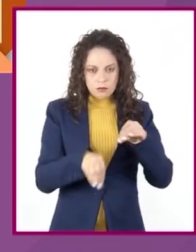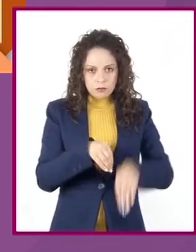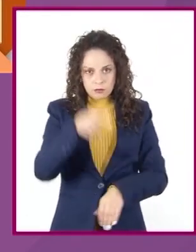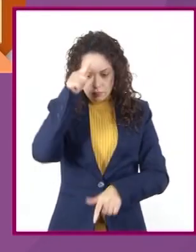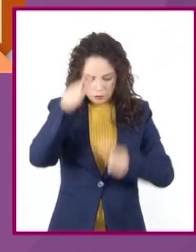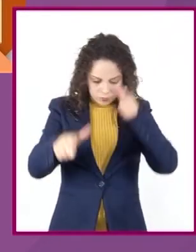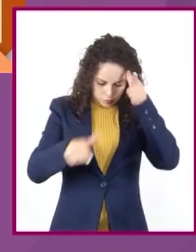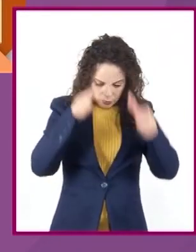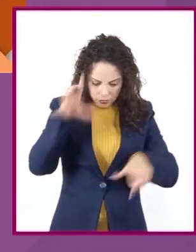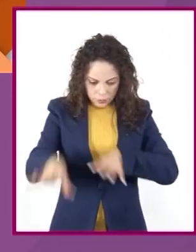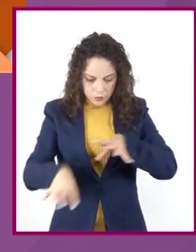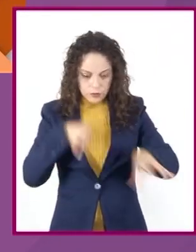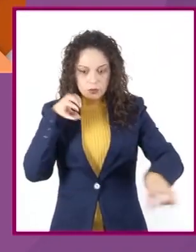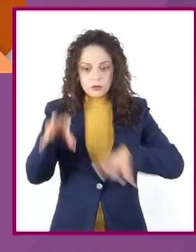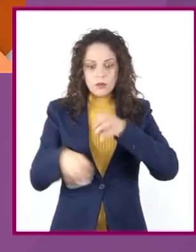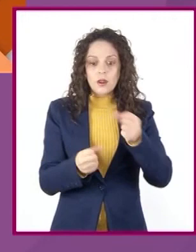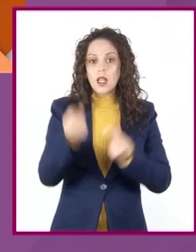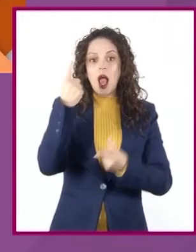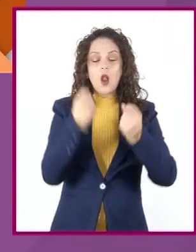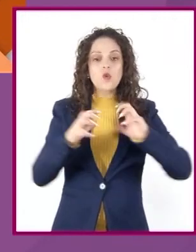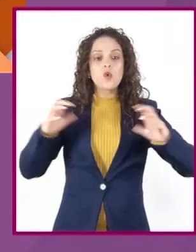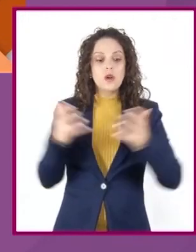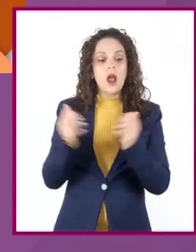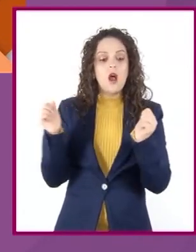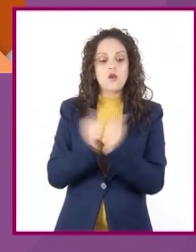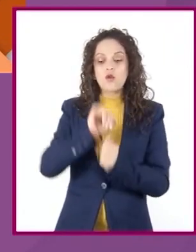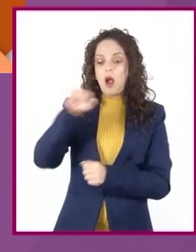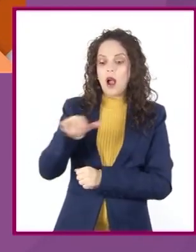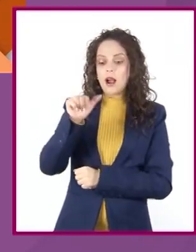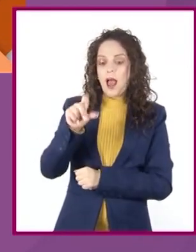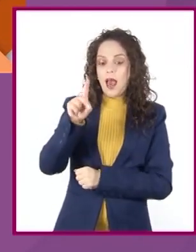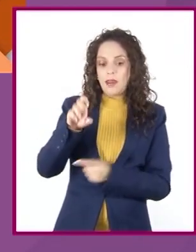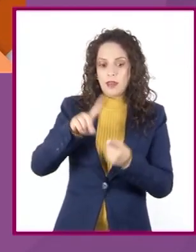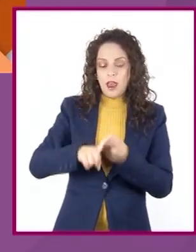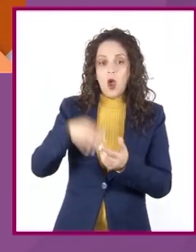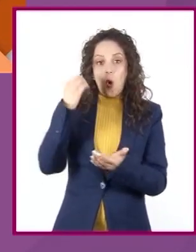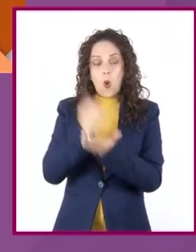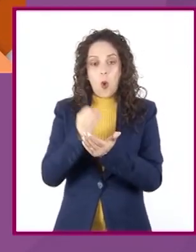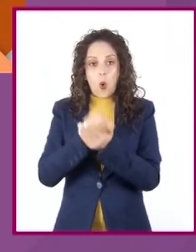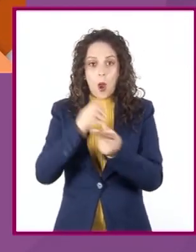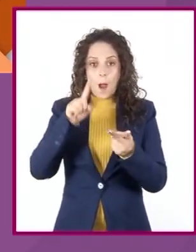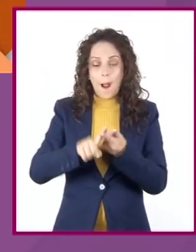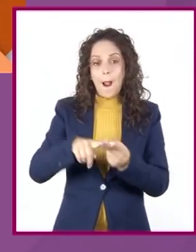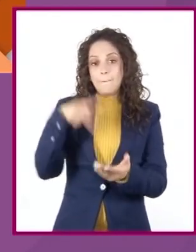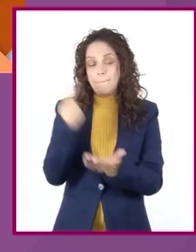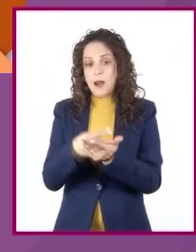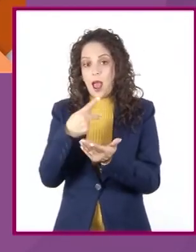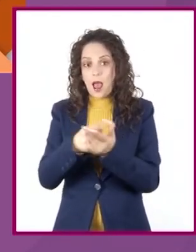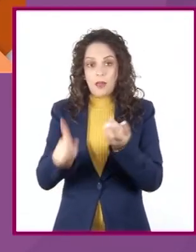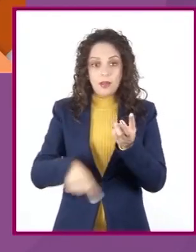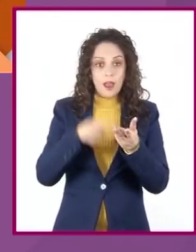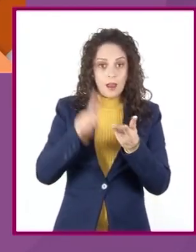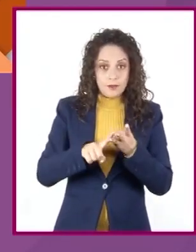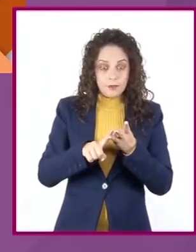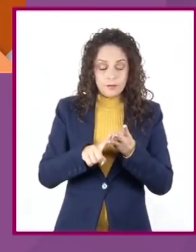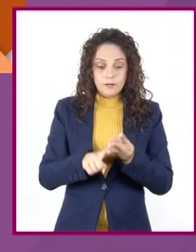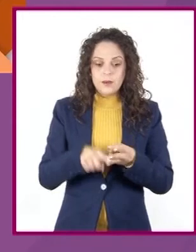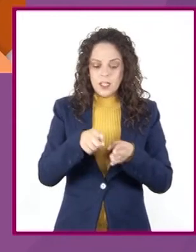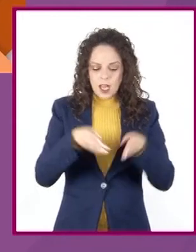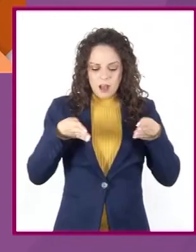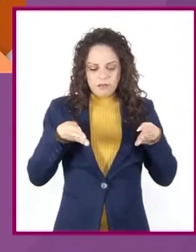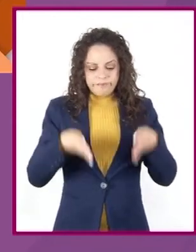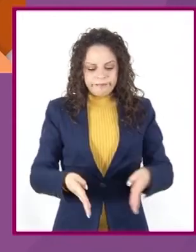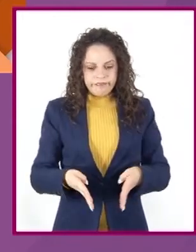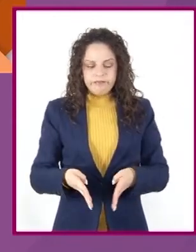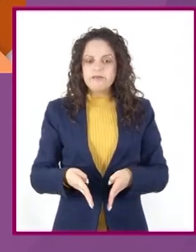de ellos elaborados en jade, oro y plata. Una de las características de las tumbas